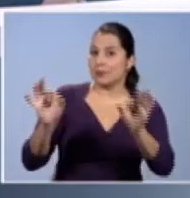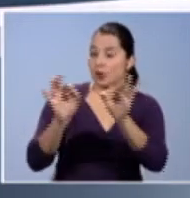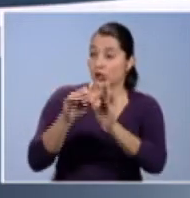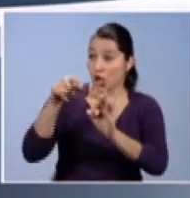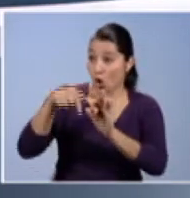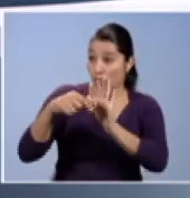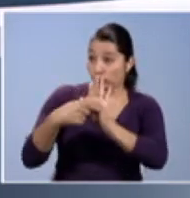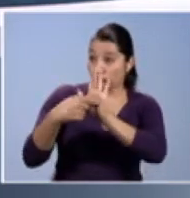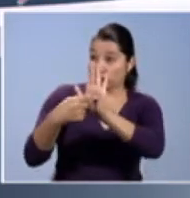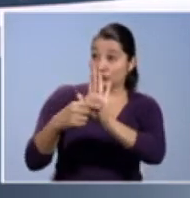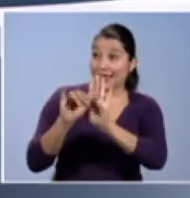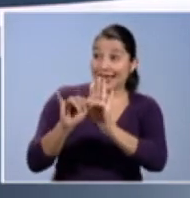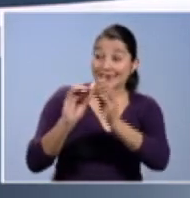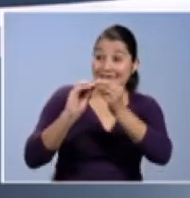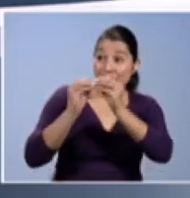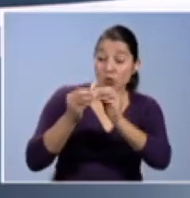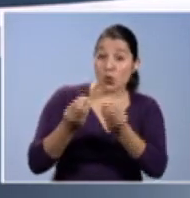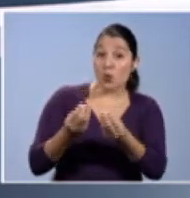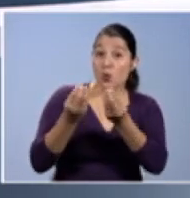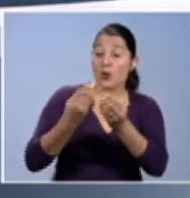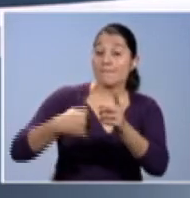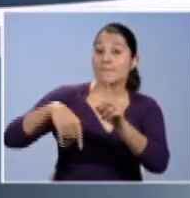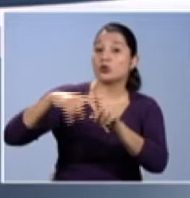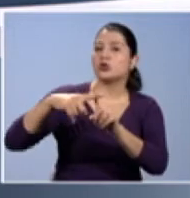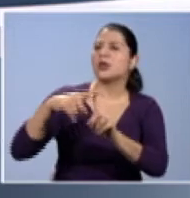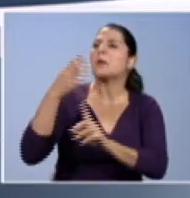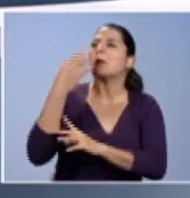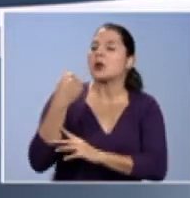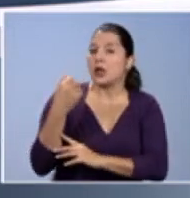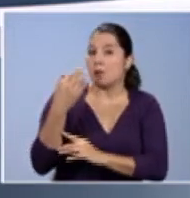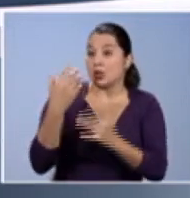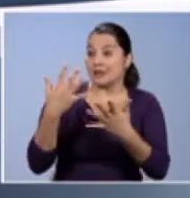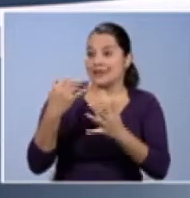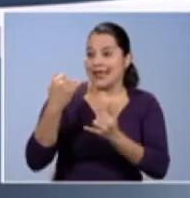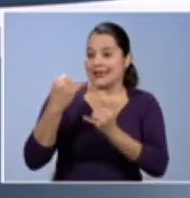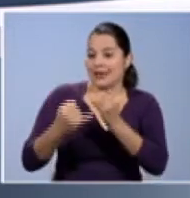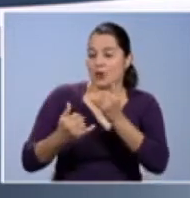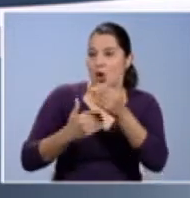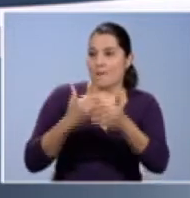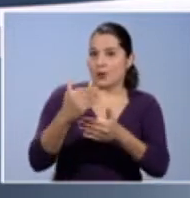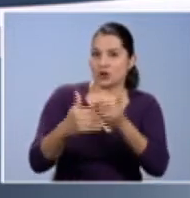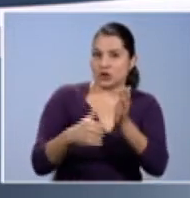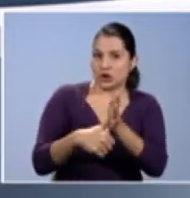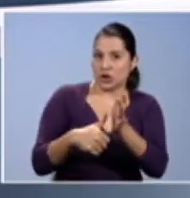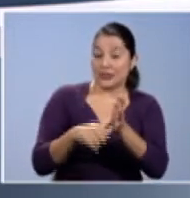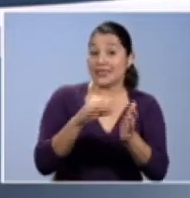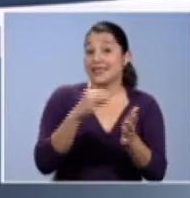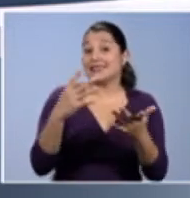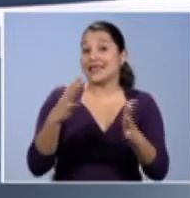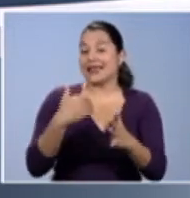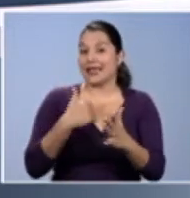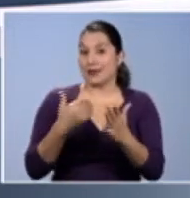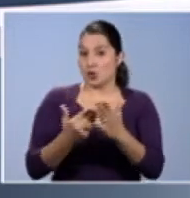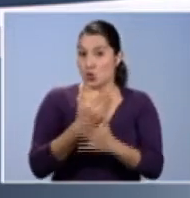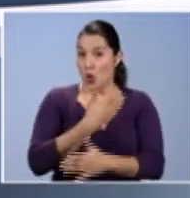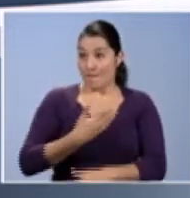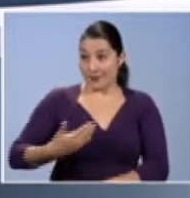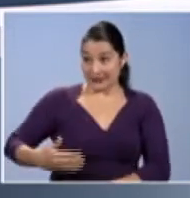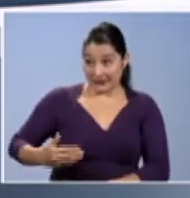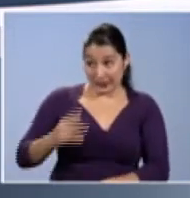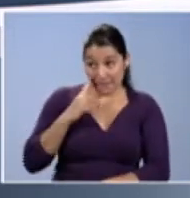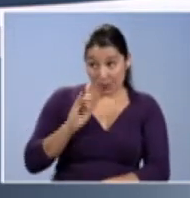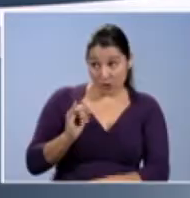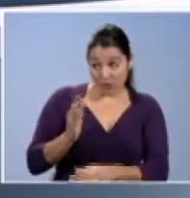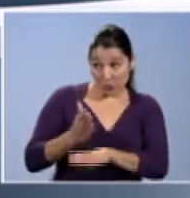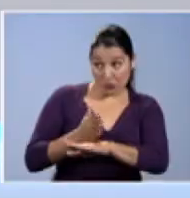que estas cifras positivas se deben mucho a que ya terminó el proceso electoral y que ya tenemos nuevo gobierno de la República, ¿no, José?